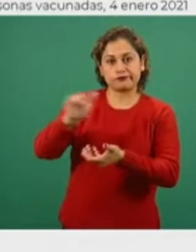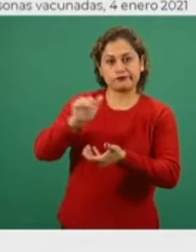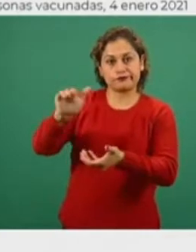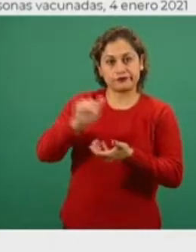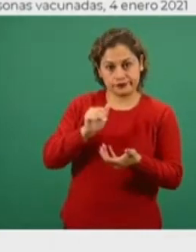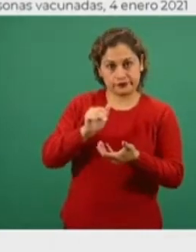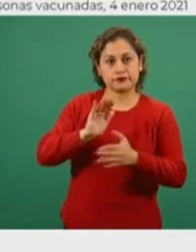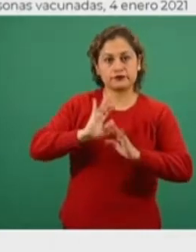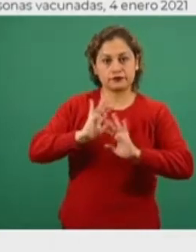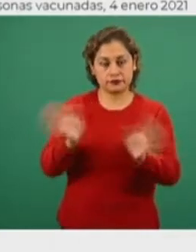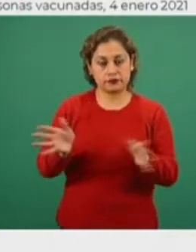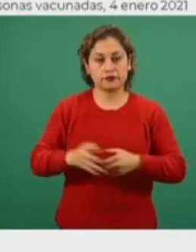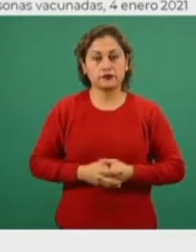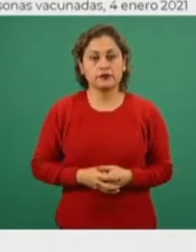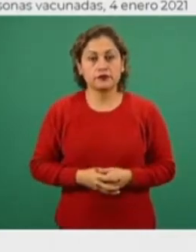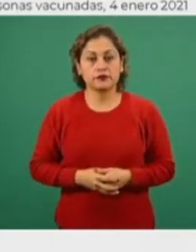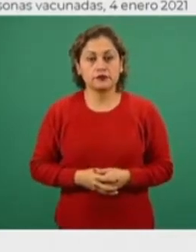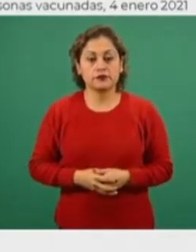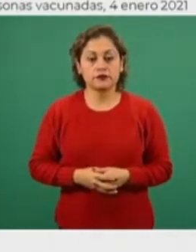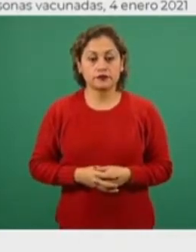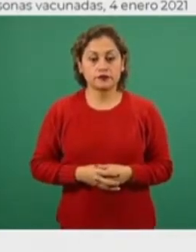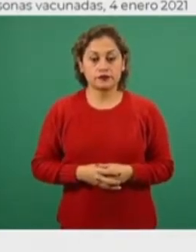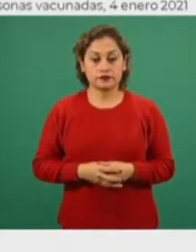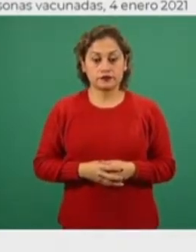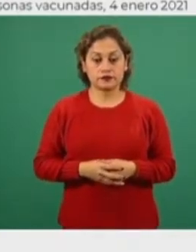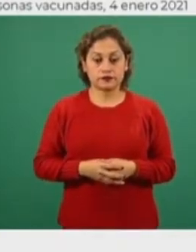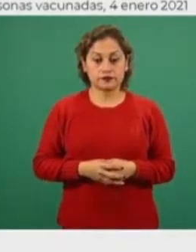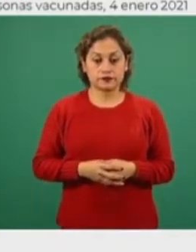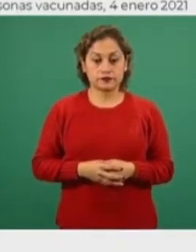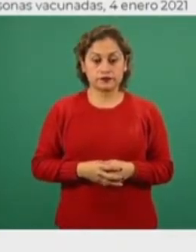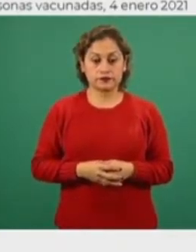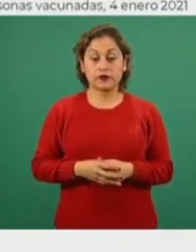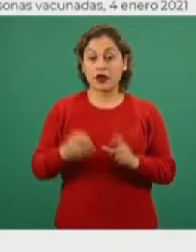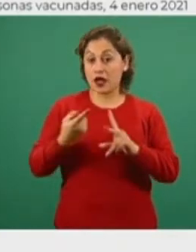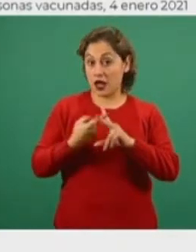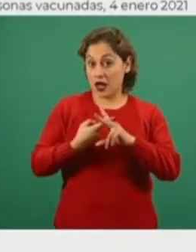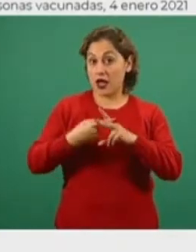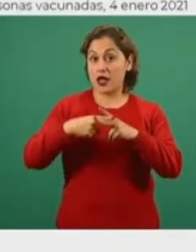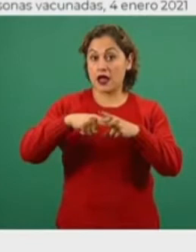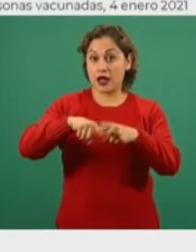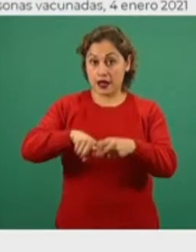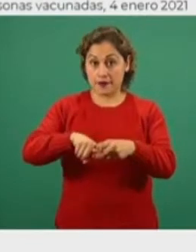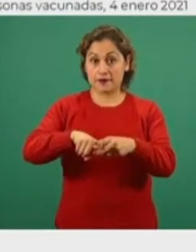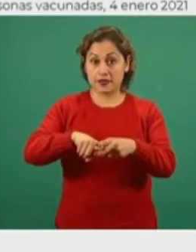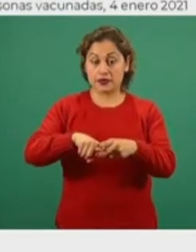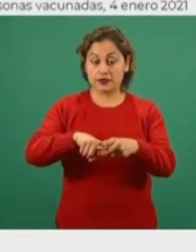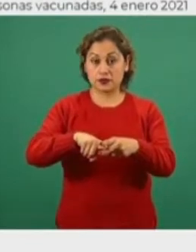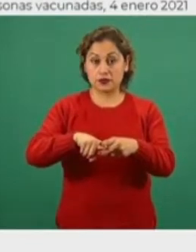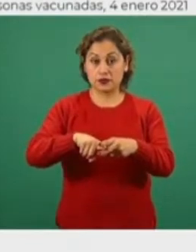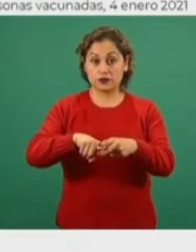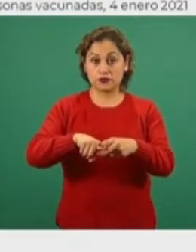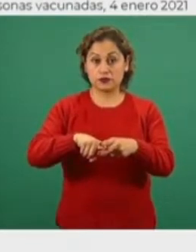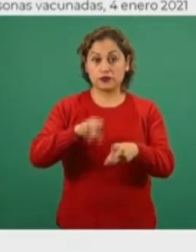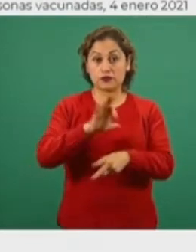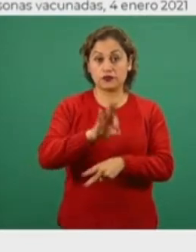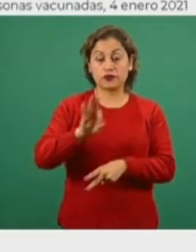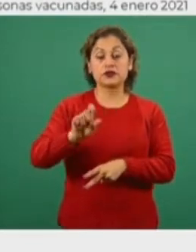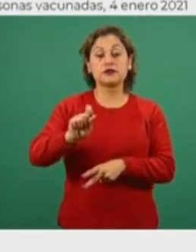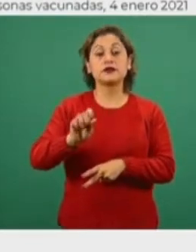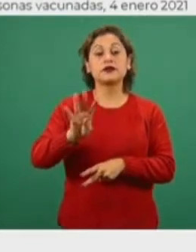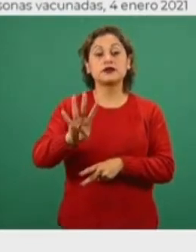en varias distribuciones o en varios embarques, y se inició el primer día de aplicación el 24 de diciembre